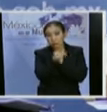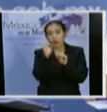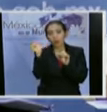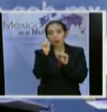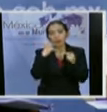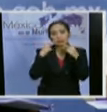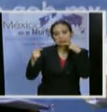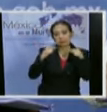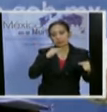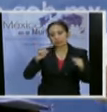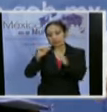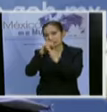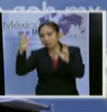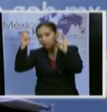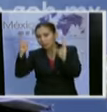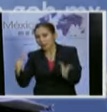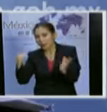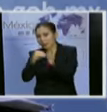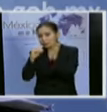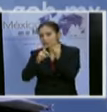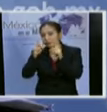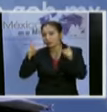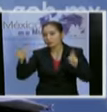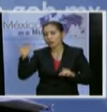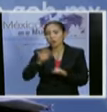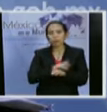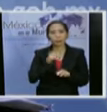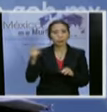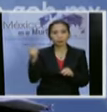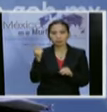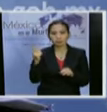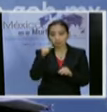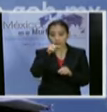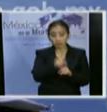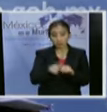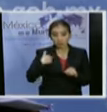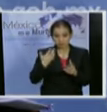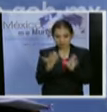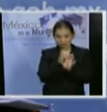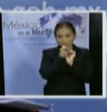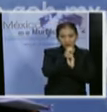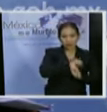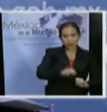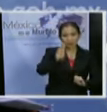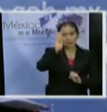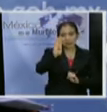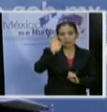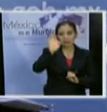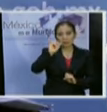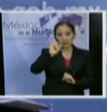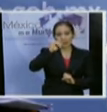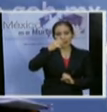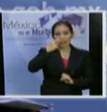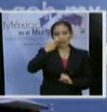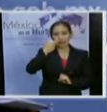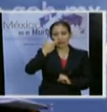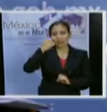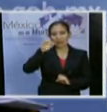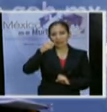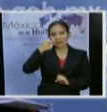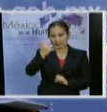hora de discutir la agenda del desarrollo, pues porque desde la campaña Bellón decimos que el crecimiento